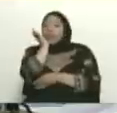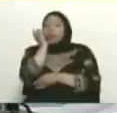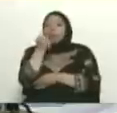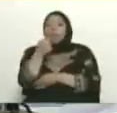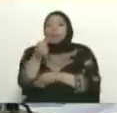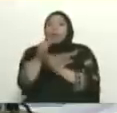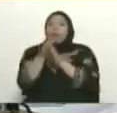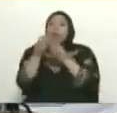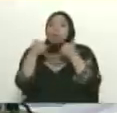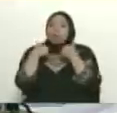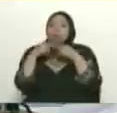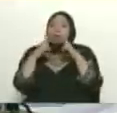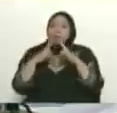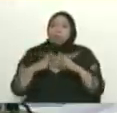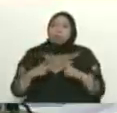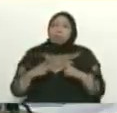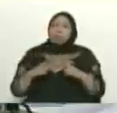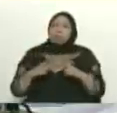dijo,